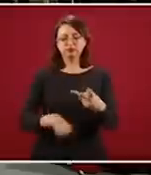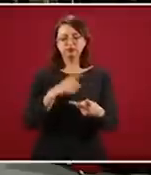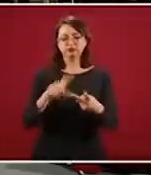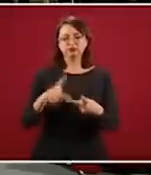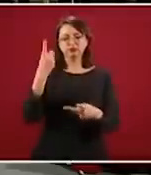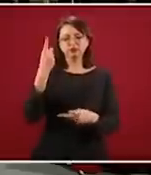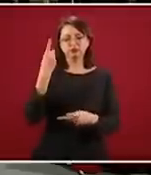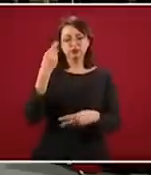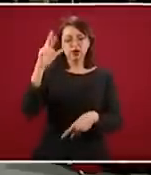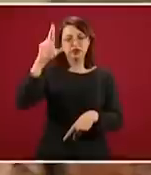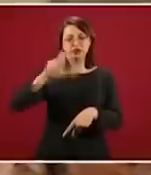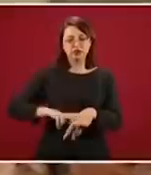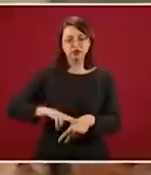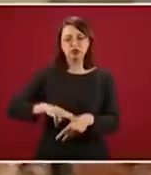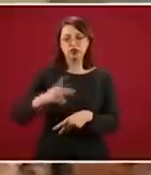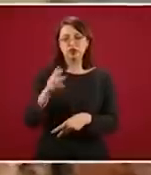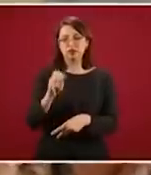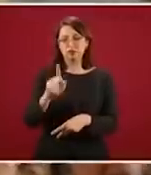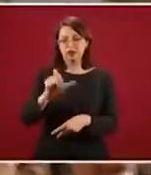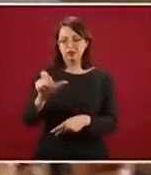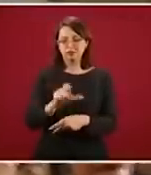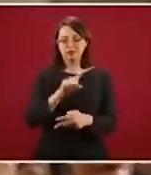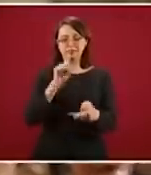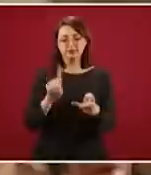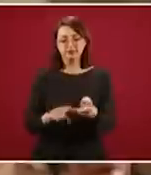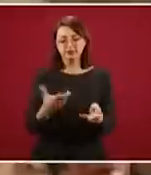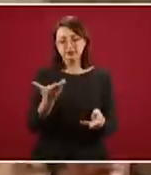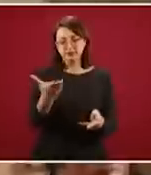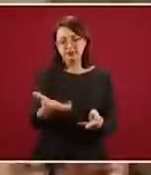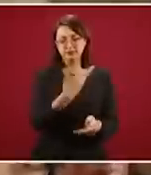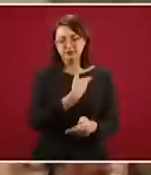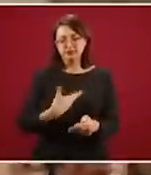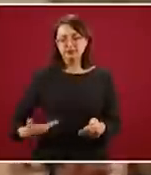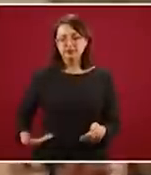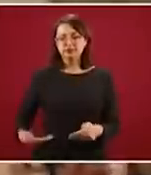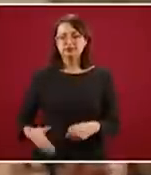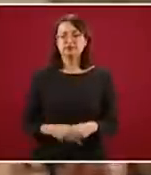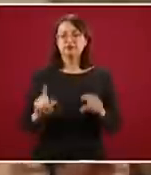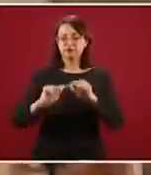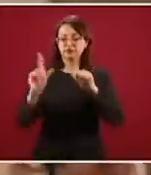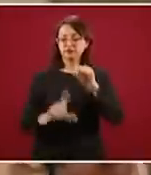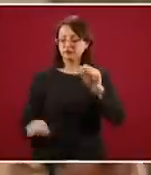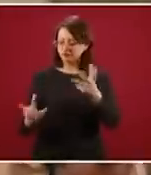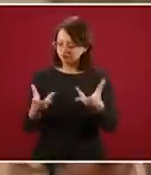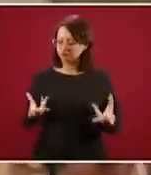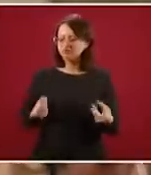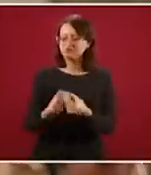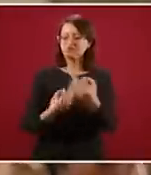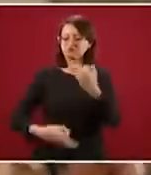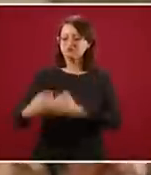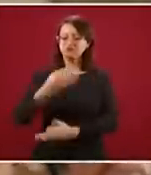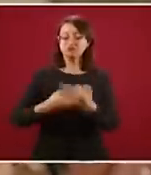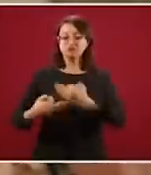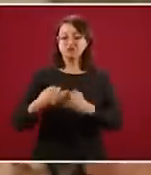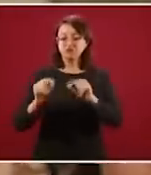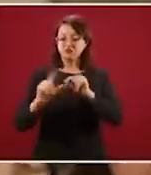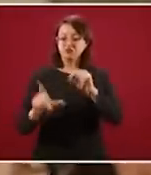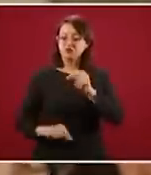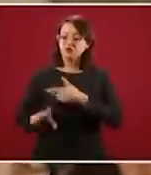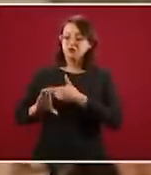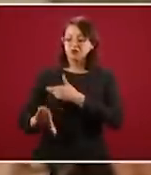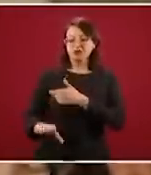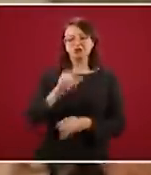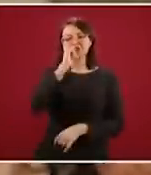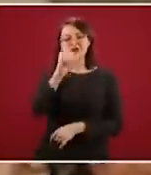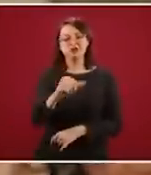de Pemex, si me lo permite, y una para usted, presidente. Con México todo, sin México nada. Ayer usted